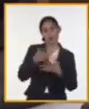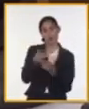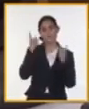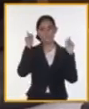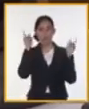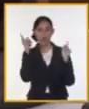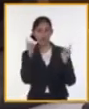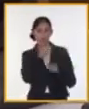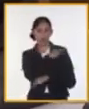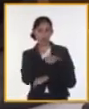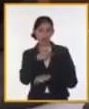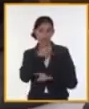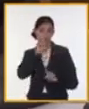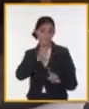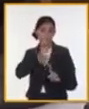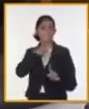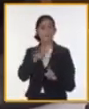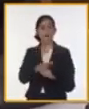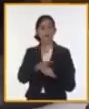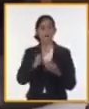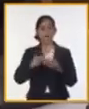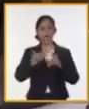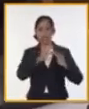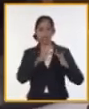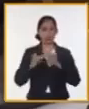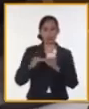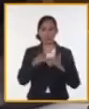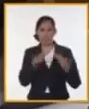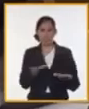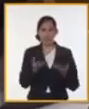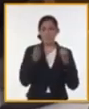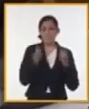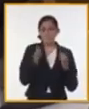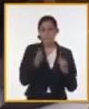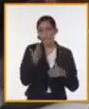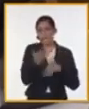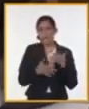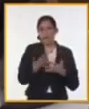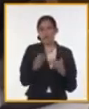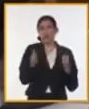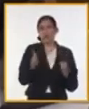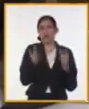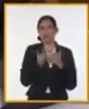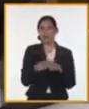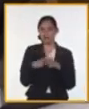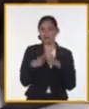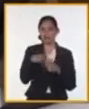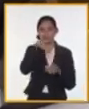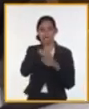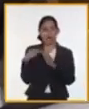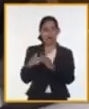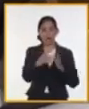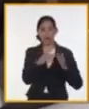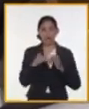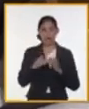pero que también podamos discutir en profundidad el funcionamiento allí en la comunidad. Nosotros le hemos insistido mucho a la dirección